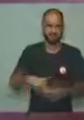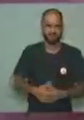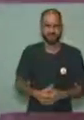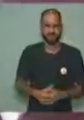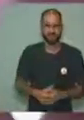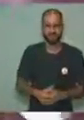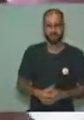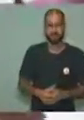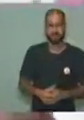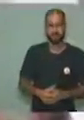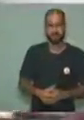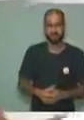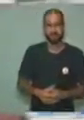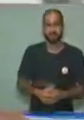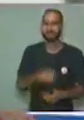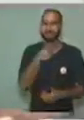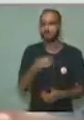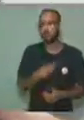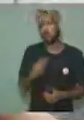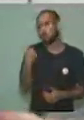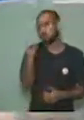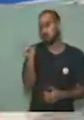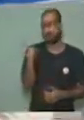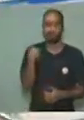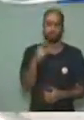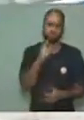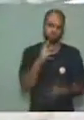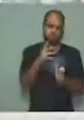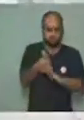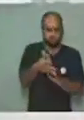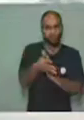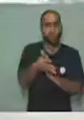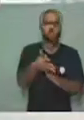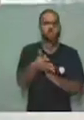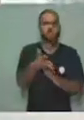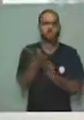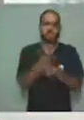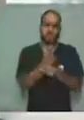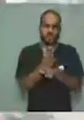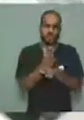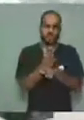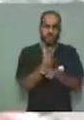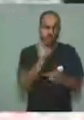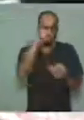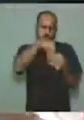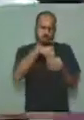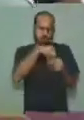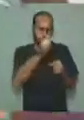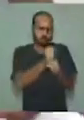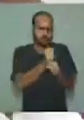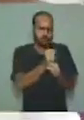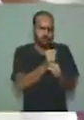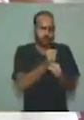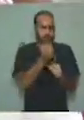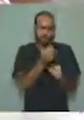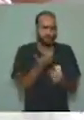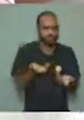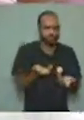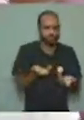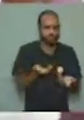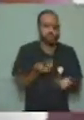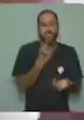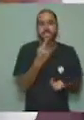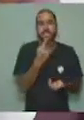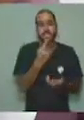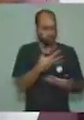significa. Con una palabra, entrega. Entrega. Pues con esa entrega nosotros continuaremos en